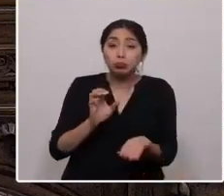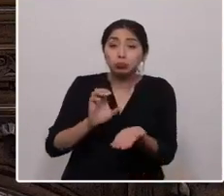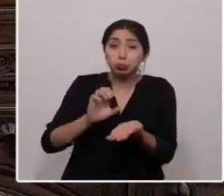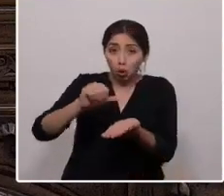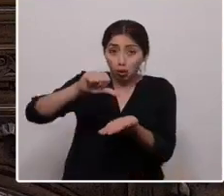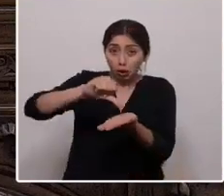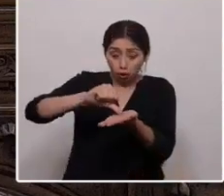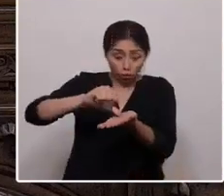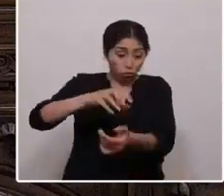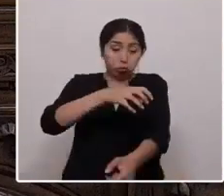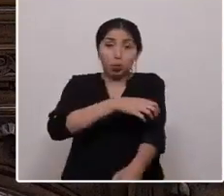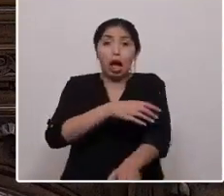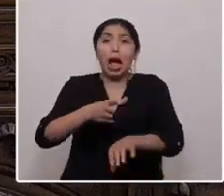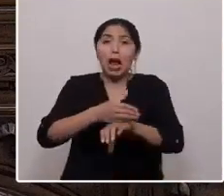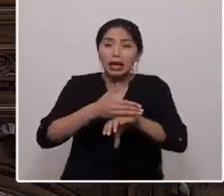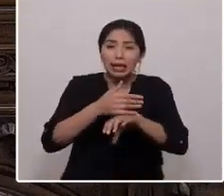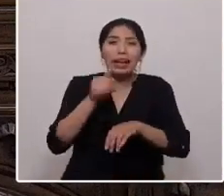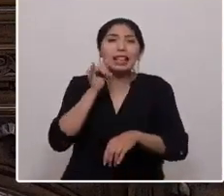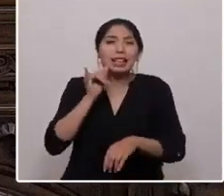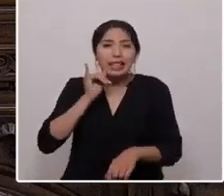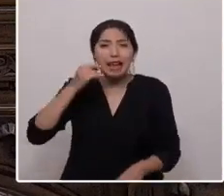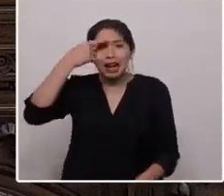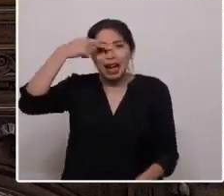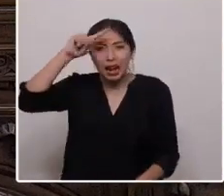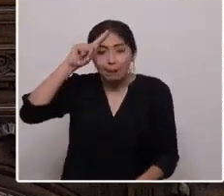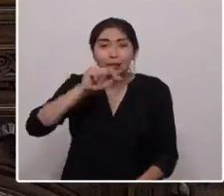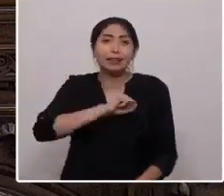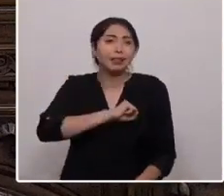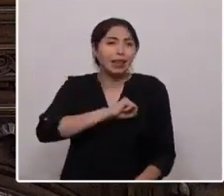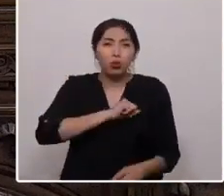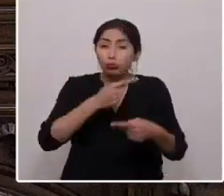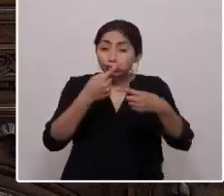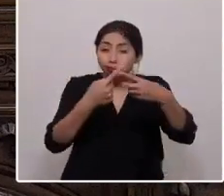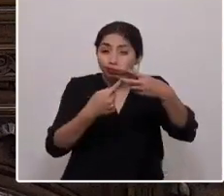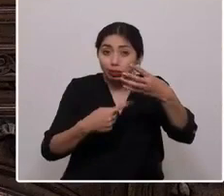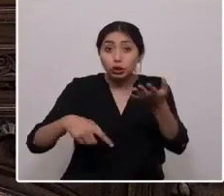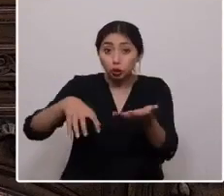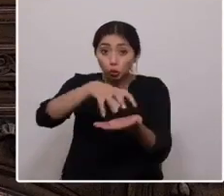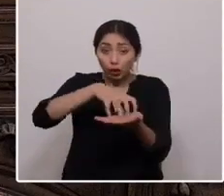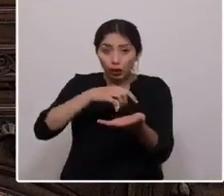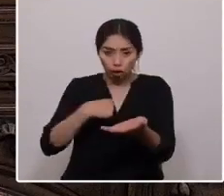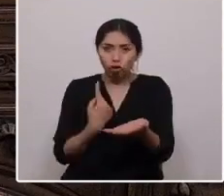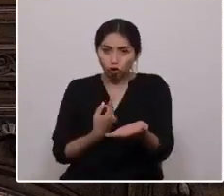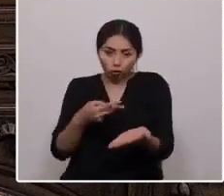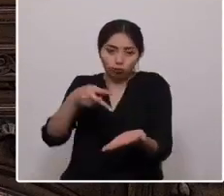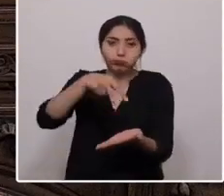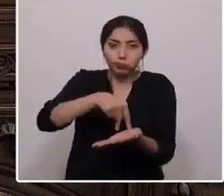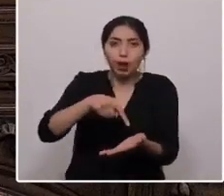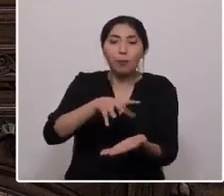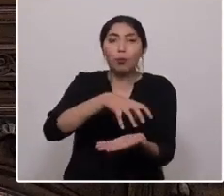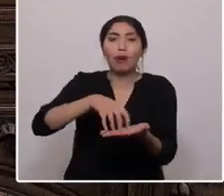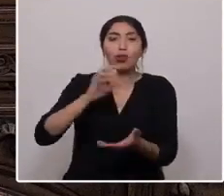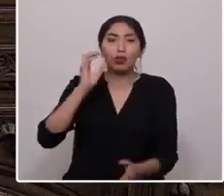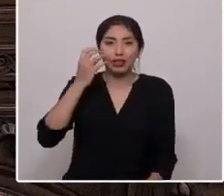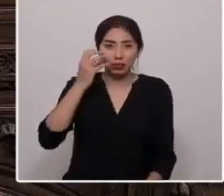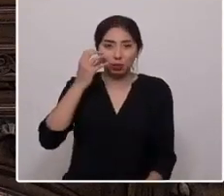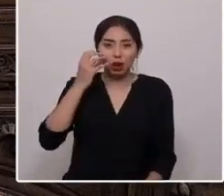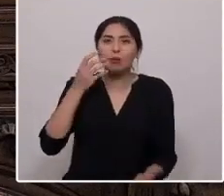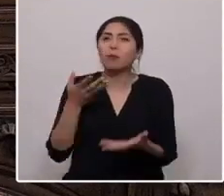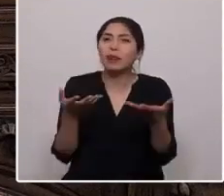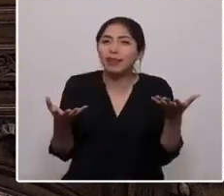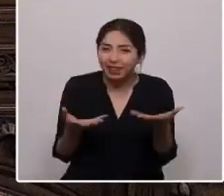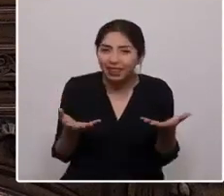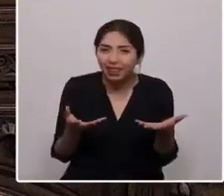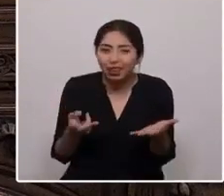calama santiago y otras ciudades donde estamos presentes como pueblo que he hecho para reivindicar a